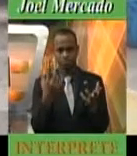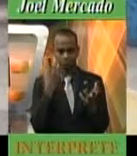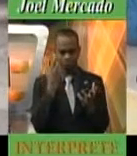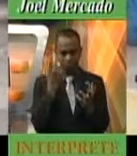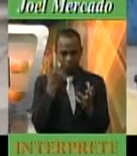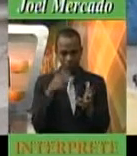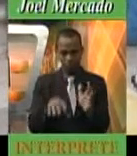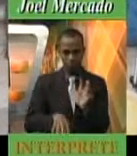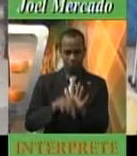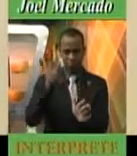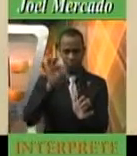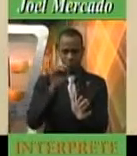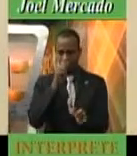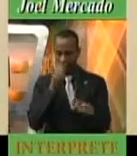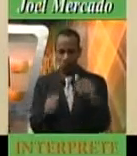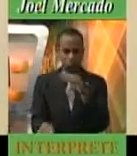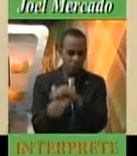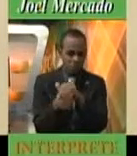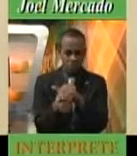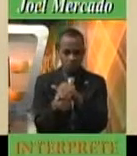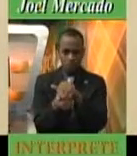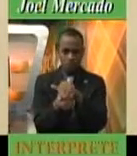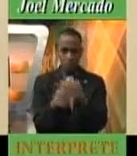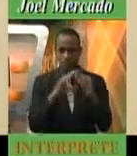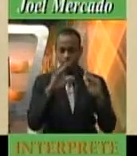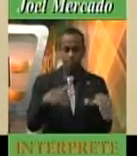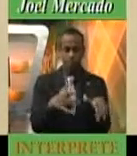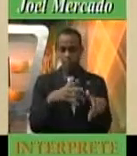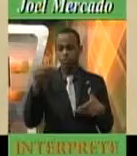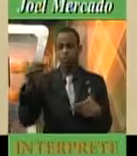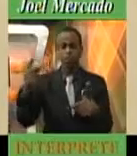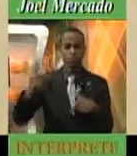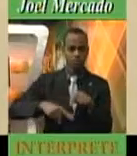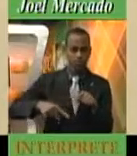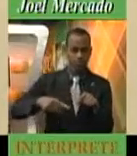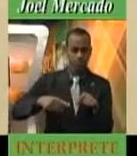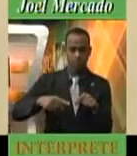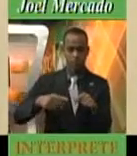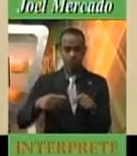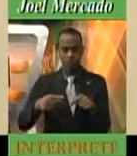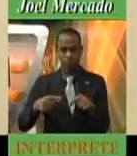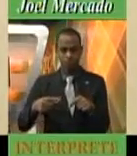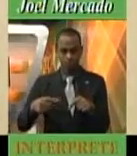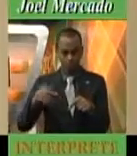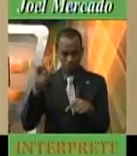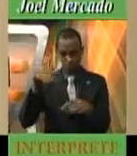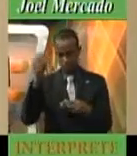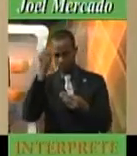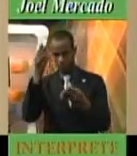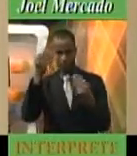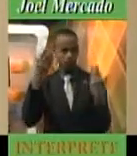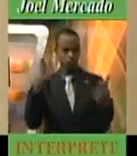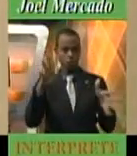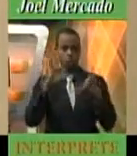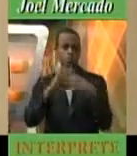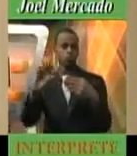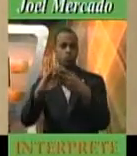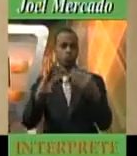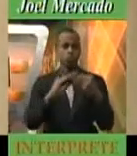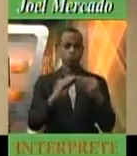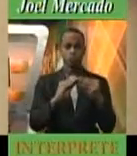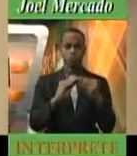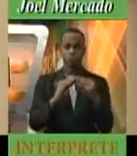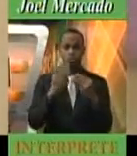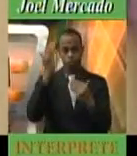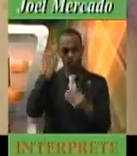recientemente han encontrado ustedes que están guardados en la casa, que no los dejan salir todavía, con el nivel de información que ya hay, todavía, sabiendo